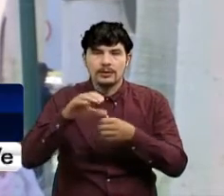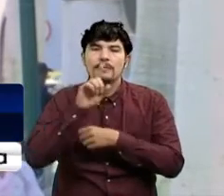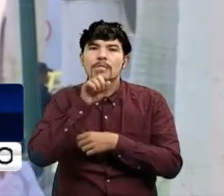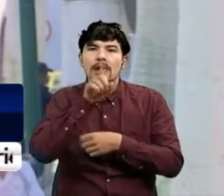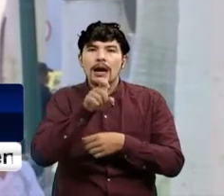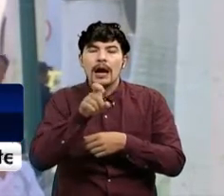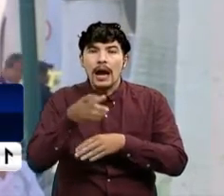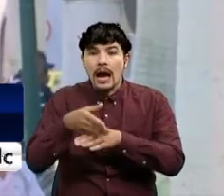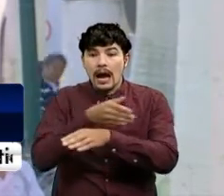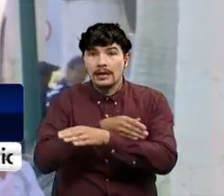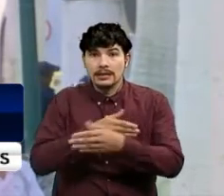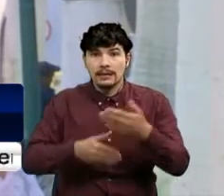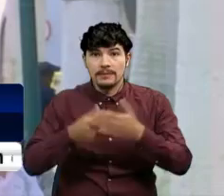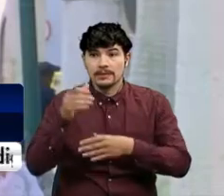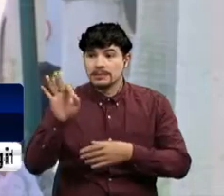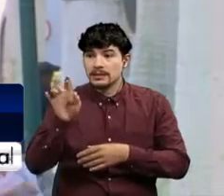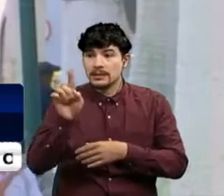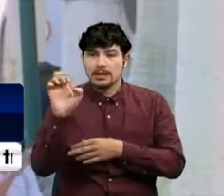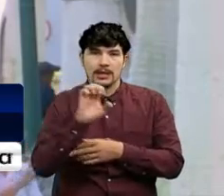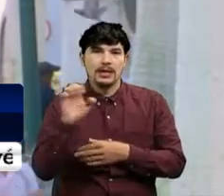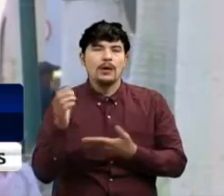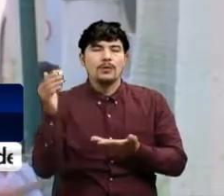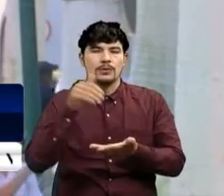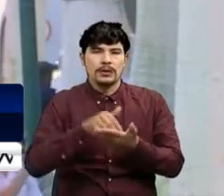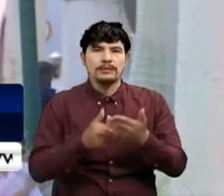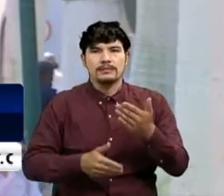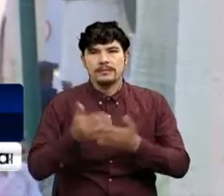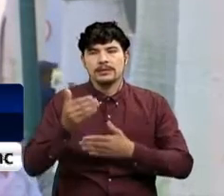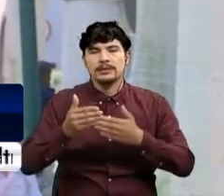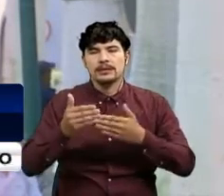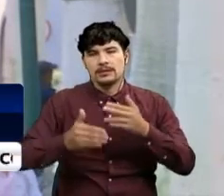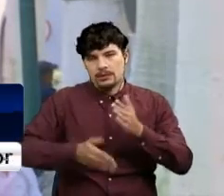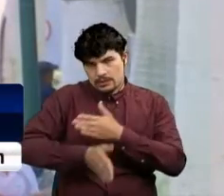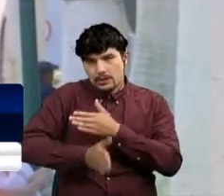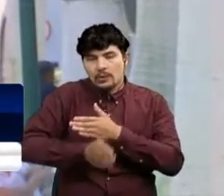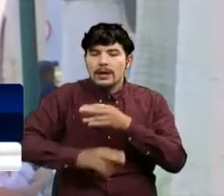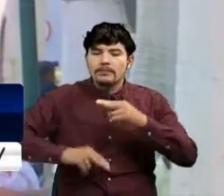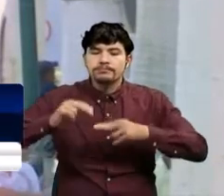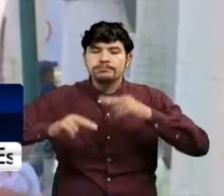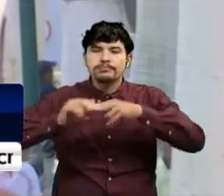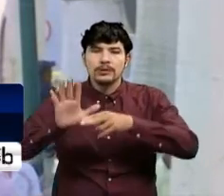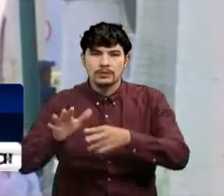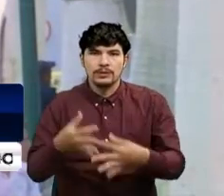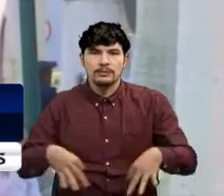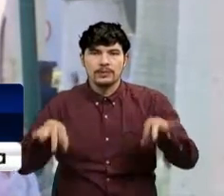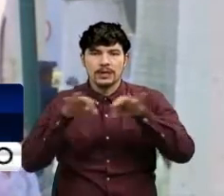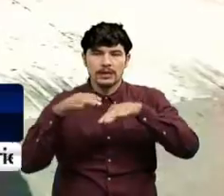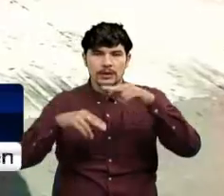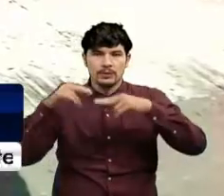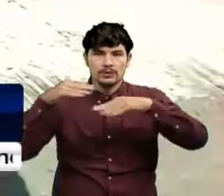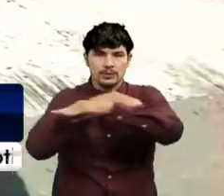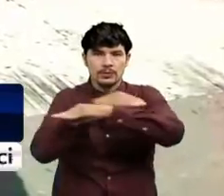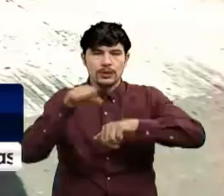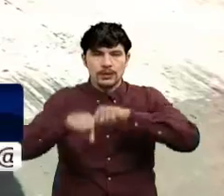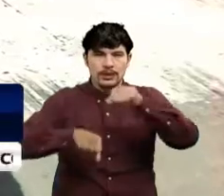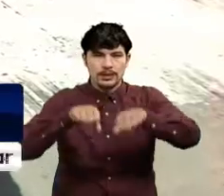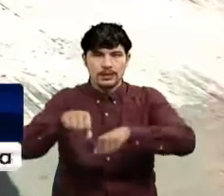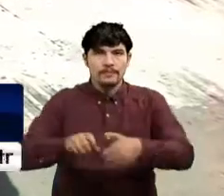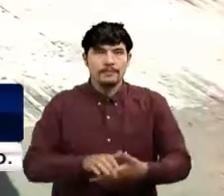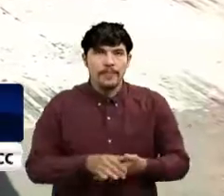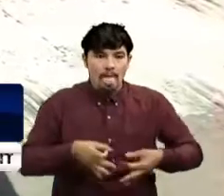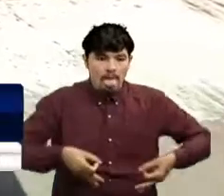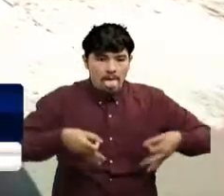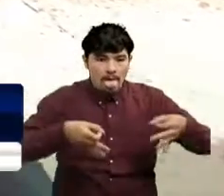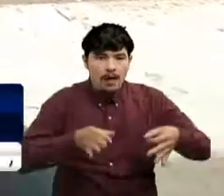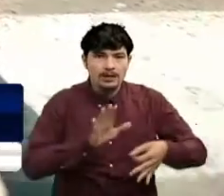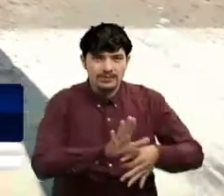de llegar el 31 de enero se retomen las obras en esta importante obra bien la suspensión de